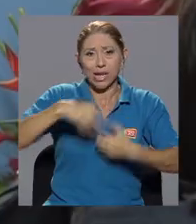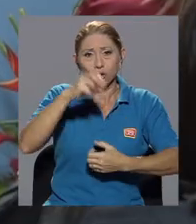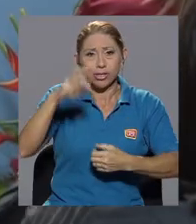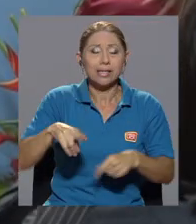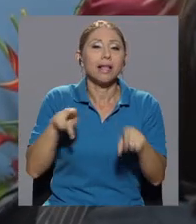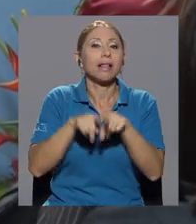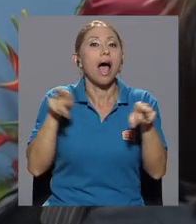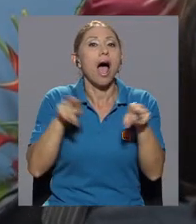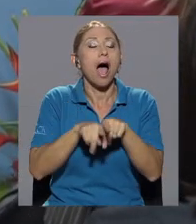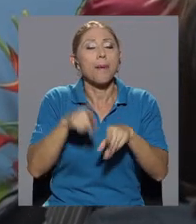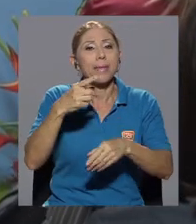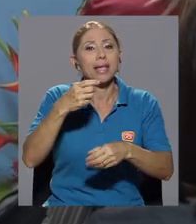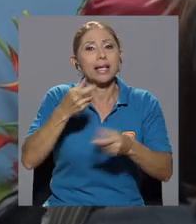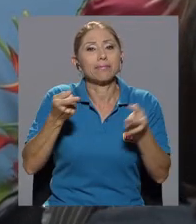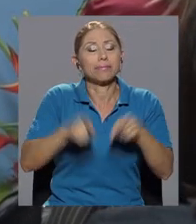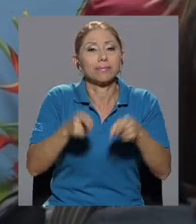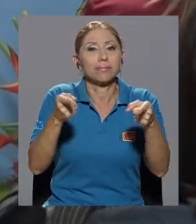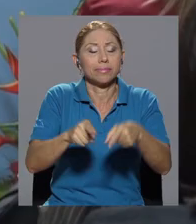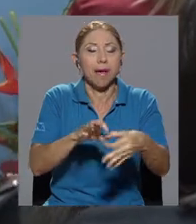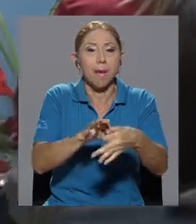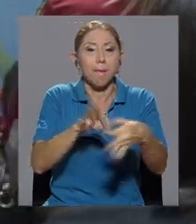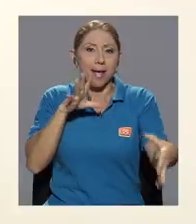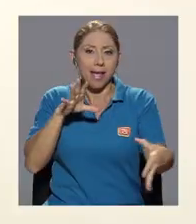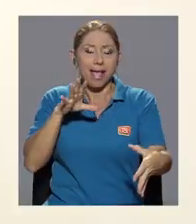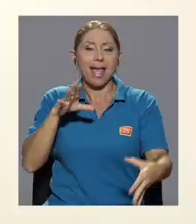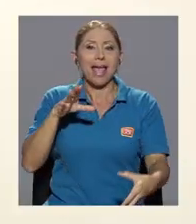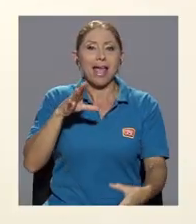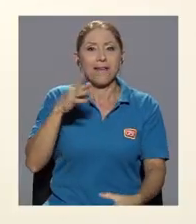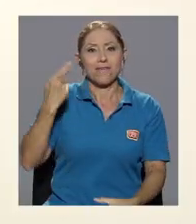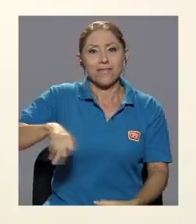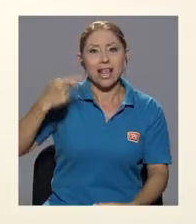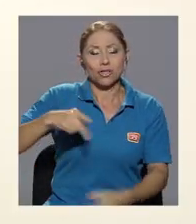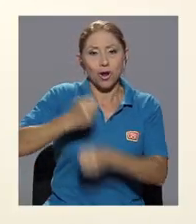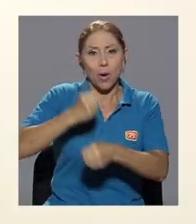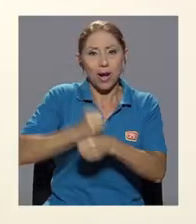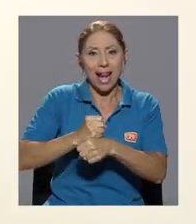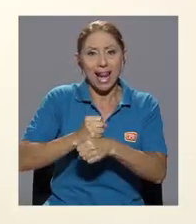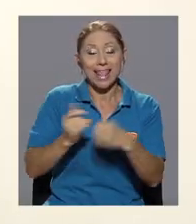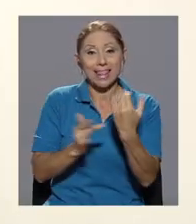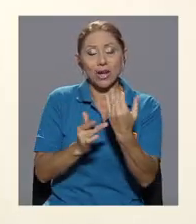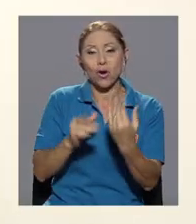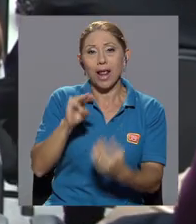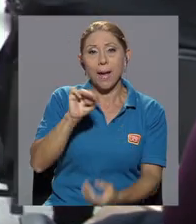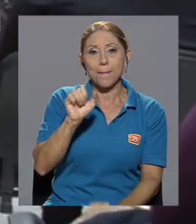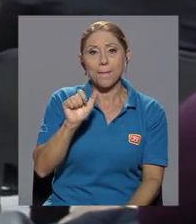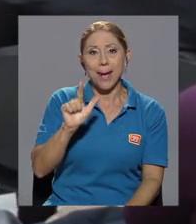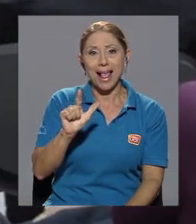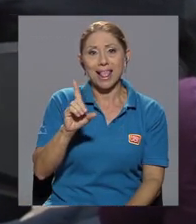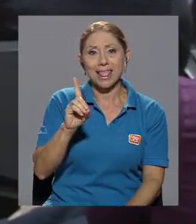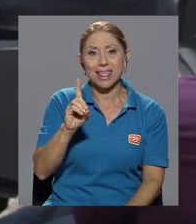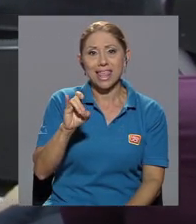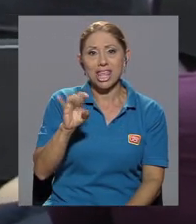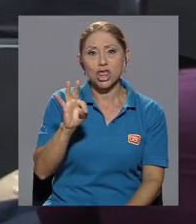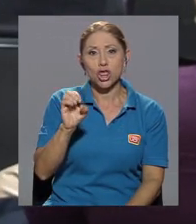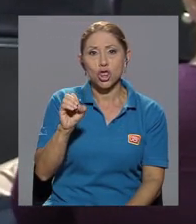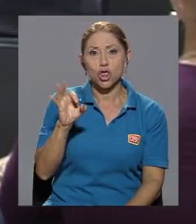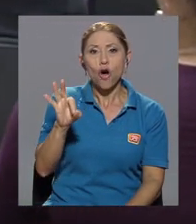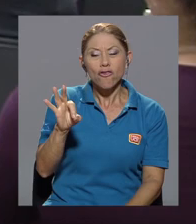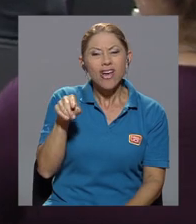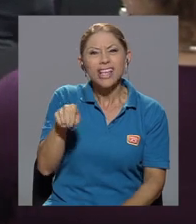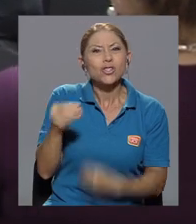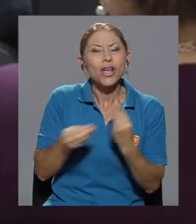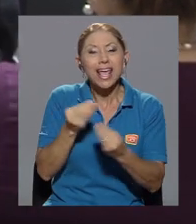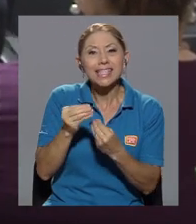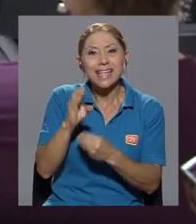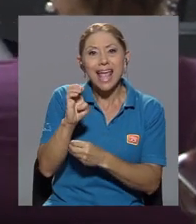riesgo laboral. La tecnología MALDI-TOF es una tecnología de espectrometría de masas que es específica